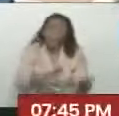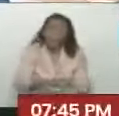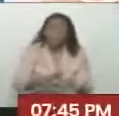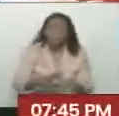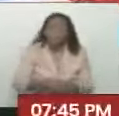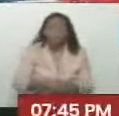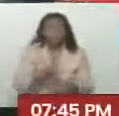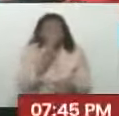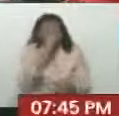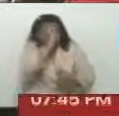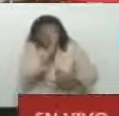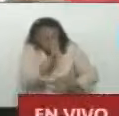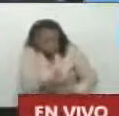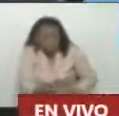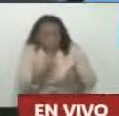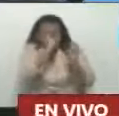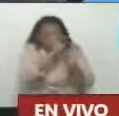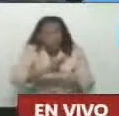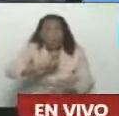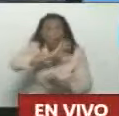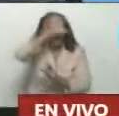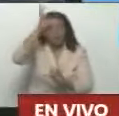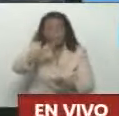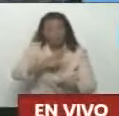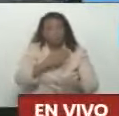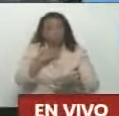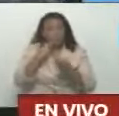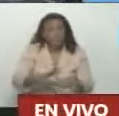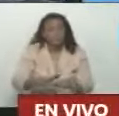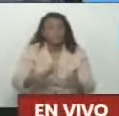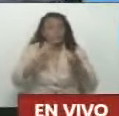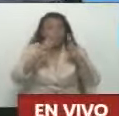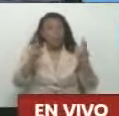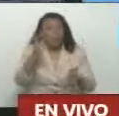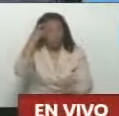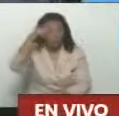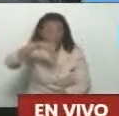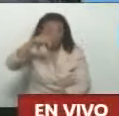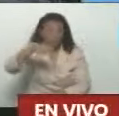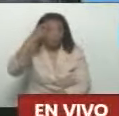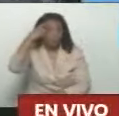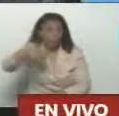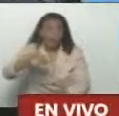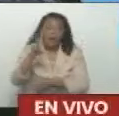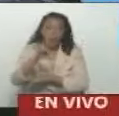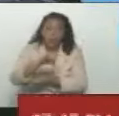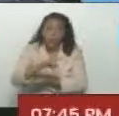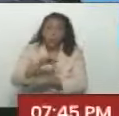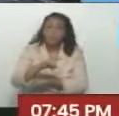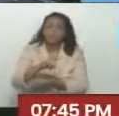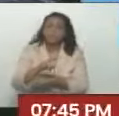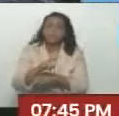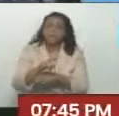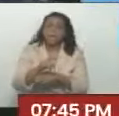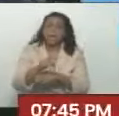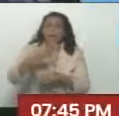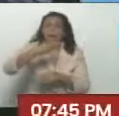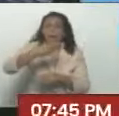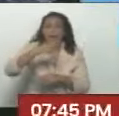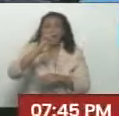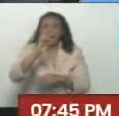A Orlando Figuera. Y hoy hicieron un homenaje. Ahí estuvo Ernesto Villegas en el